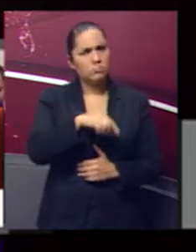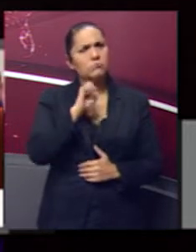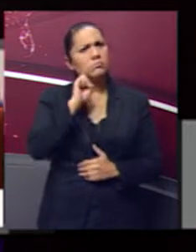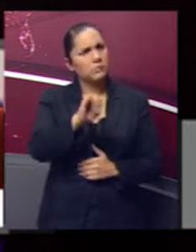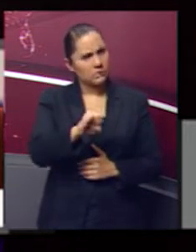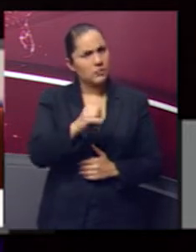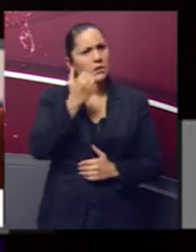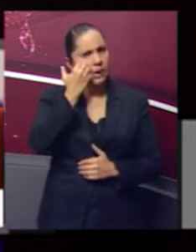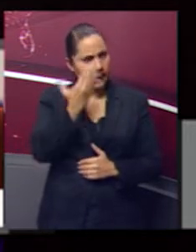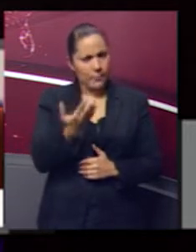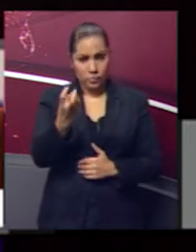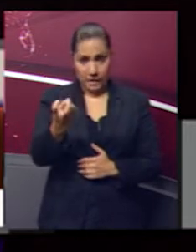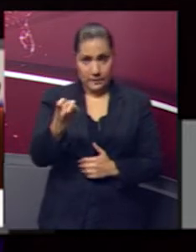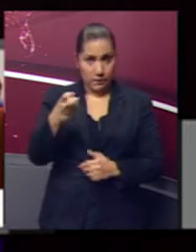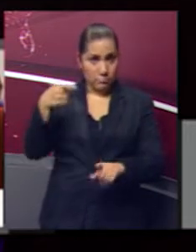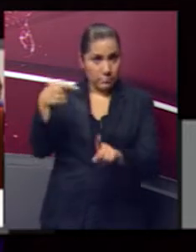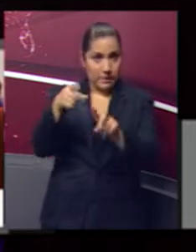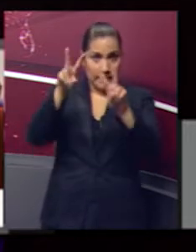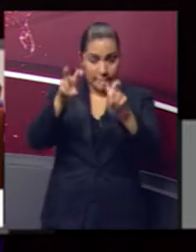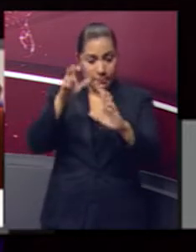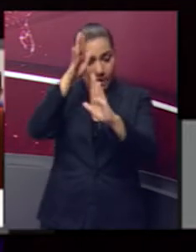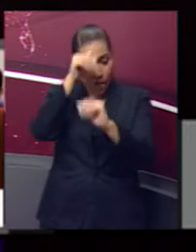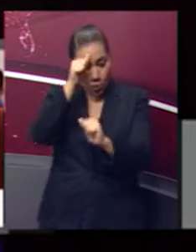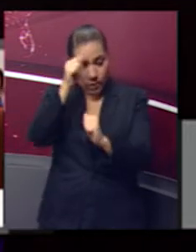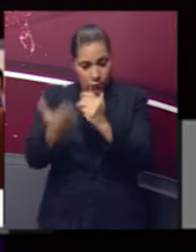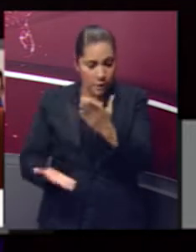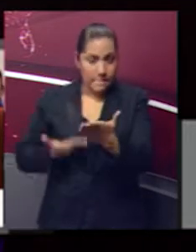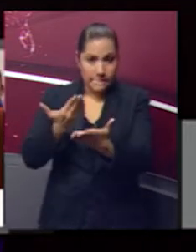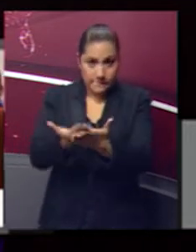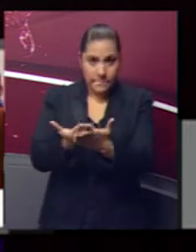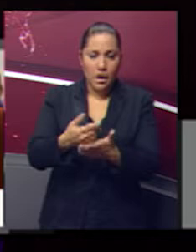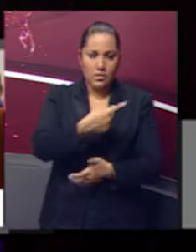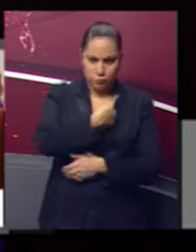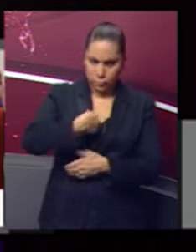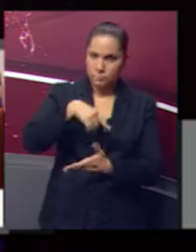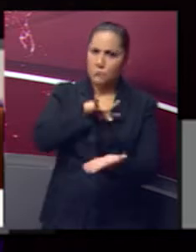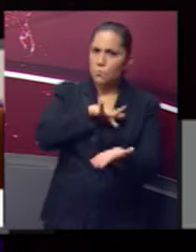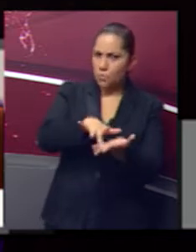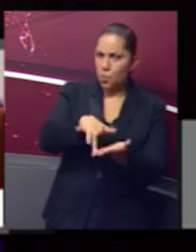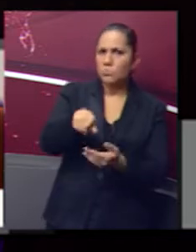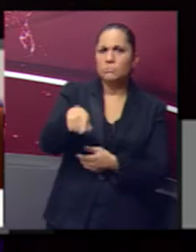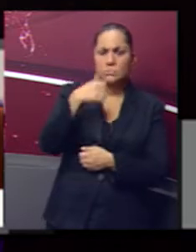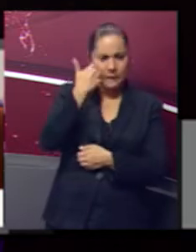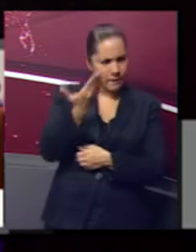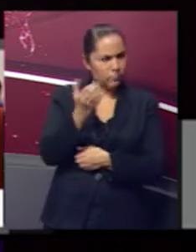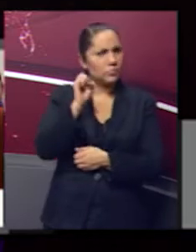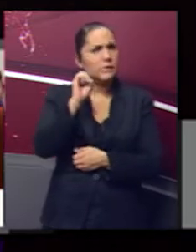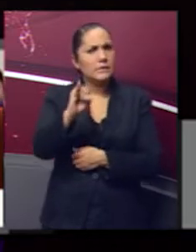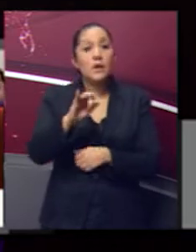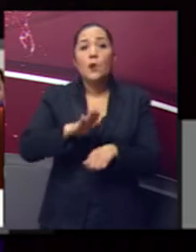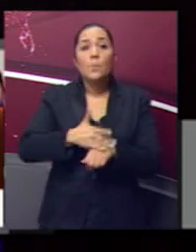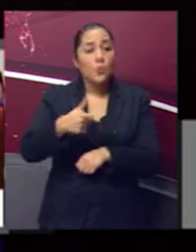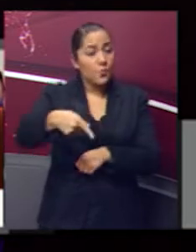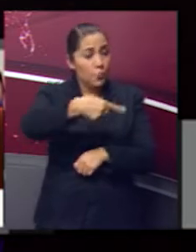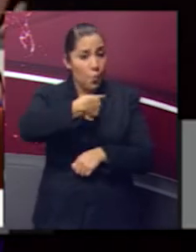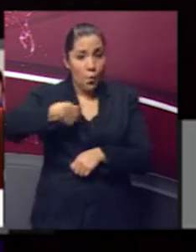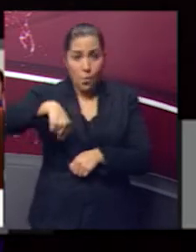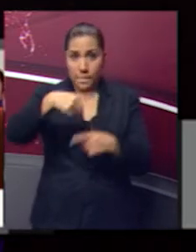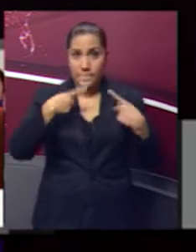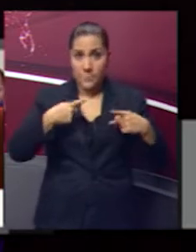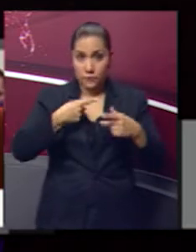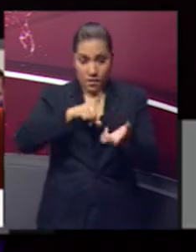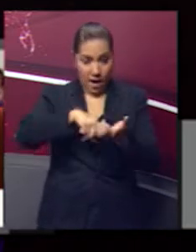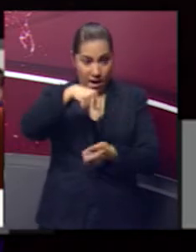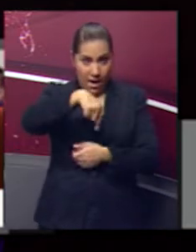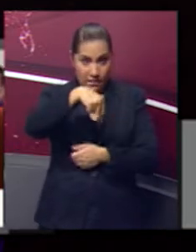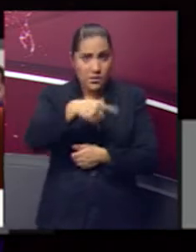de acuerdo, porque todos los que estamos aquí tenemos un compromiso de hacer servicio, de darle al ciudadano que